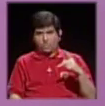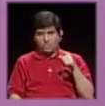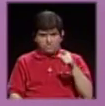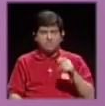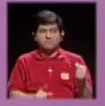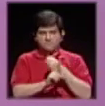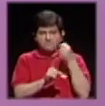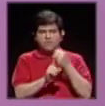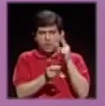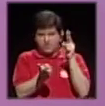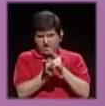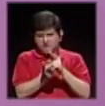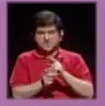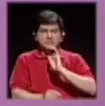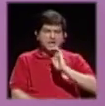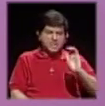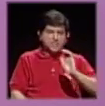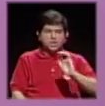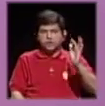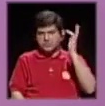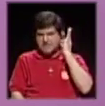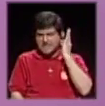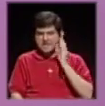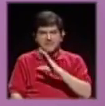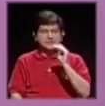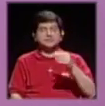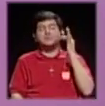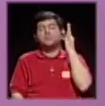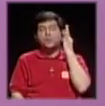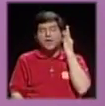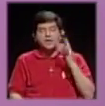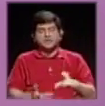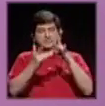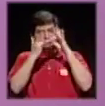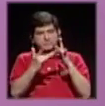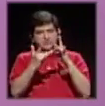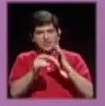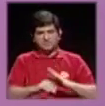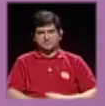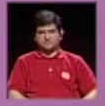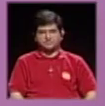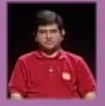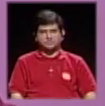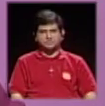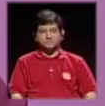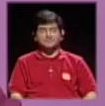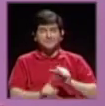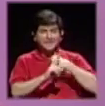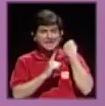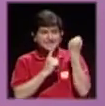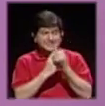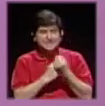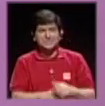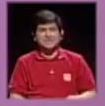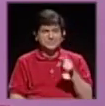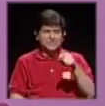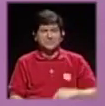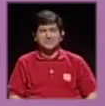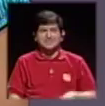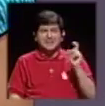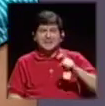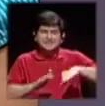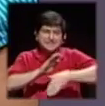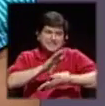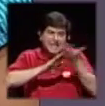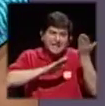de violencia sexual para niños, niñas y para las mujeres principalmente, ¿no? Entonces la situación de desplazamiento, claro, es pero